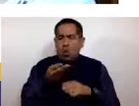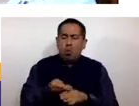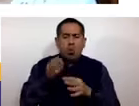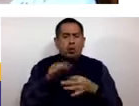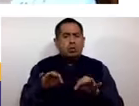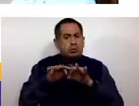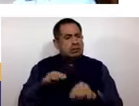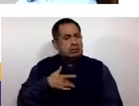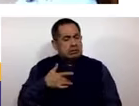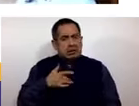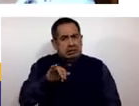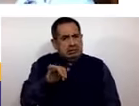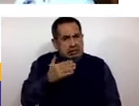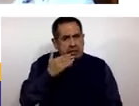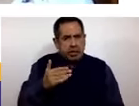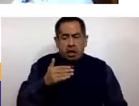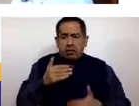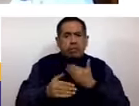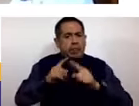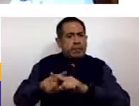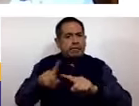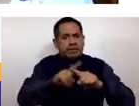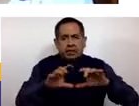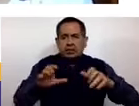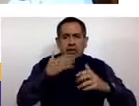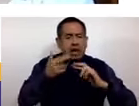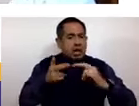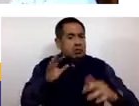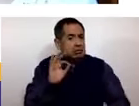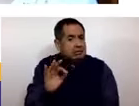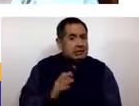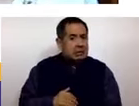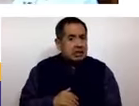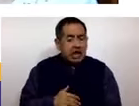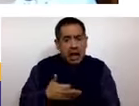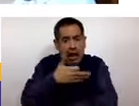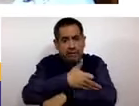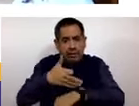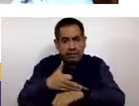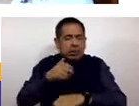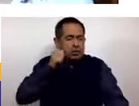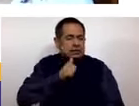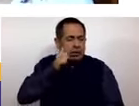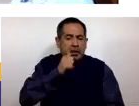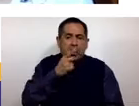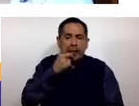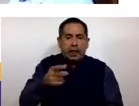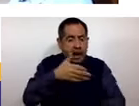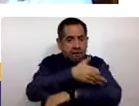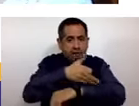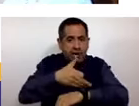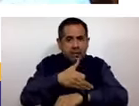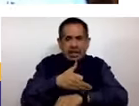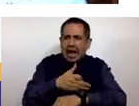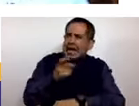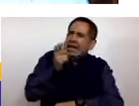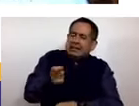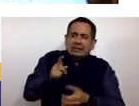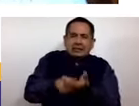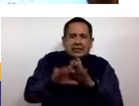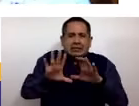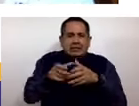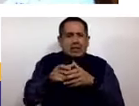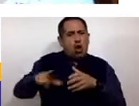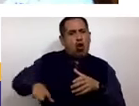viable llevarlas a todas estas otras relaciones, porque las familias, pues lo digo ahí en el libro, ¿no? Las familias son pequeños gobiernos. En realidad sí se